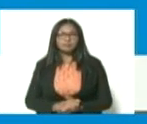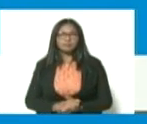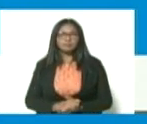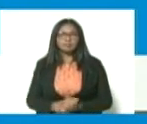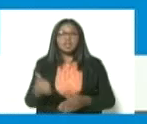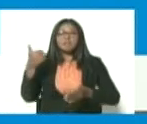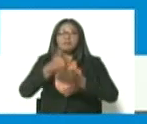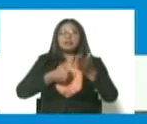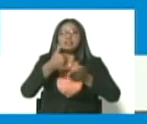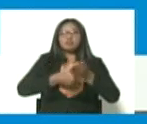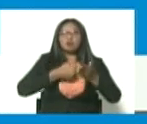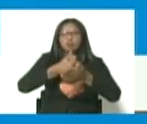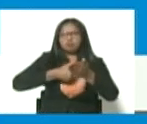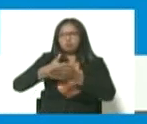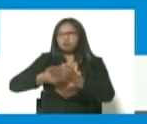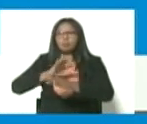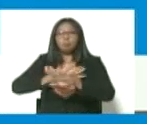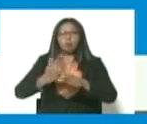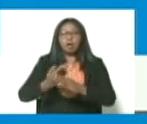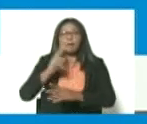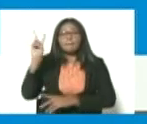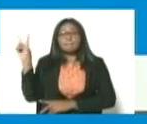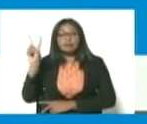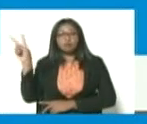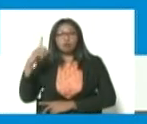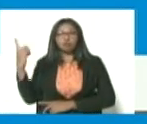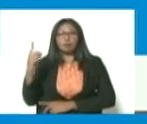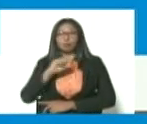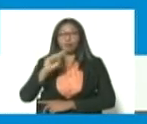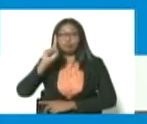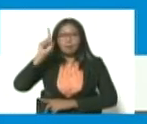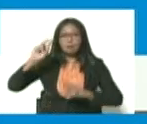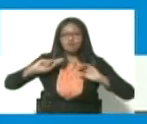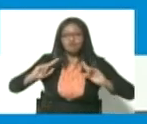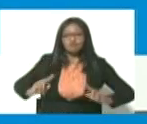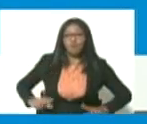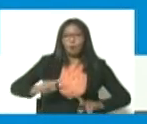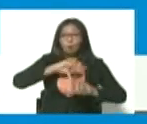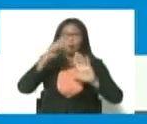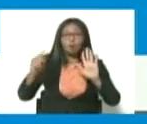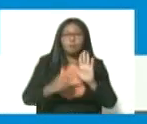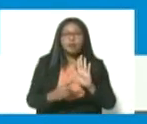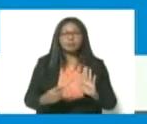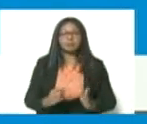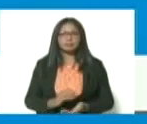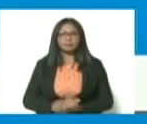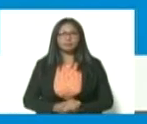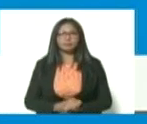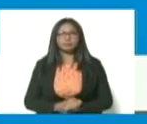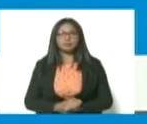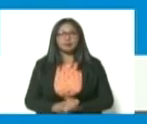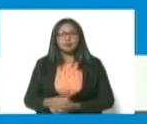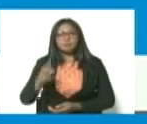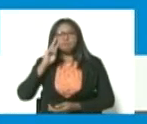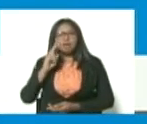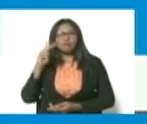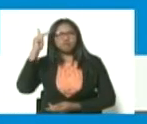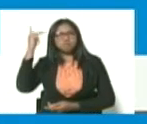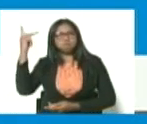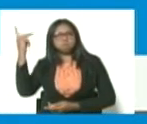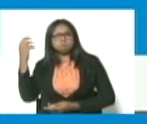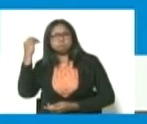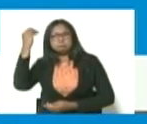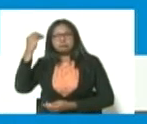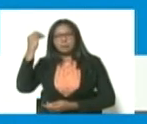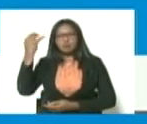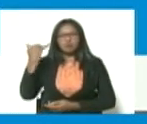la da por Venezuela y por la humanidad. La batalla que damos nosotros contra esa filosofía criminal